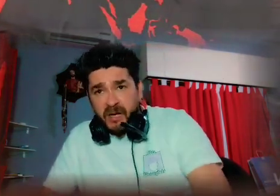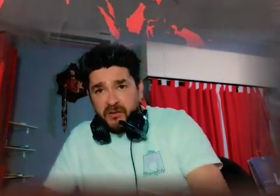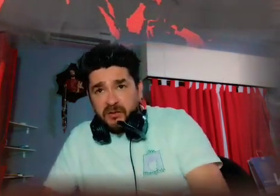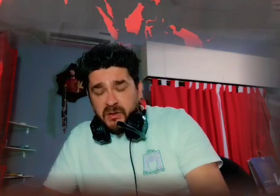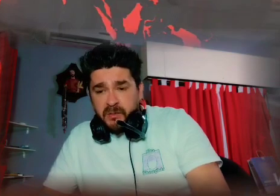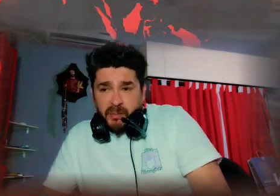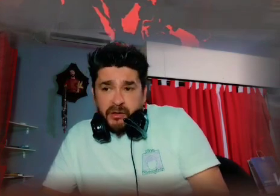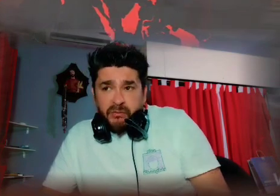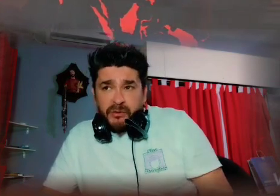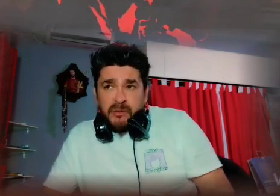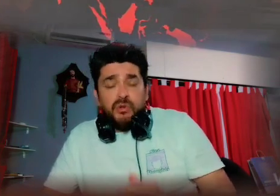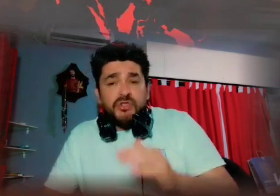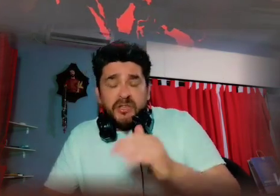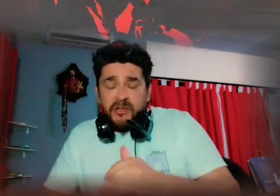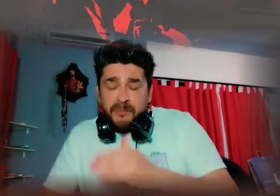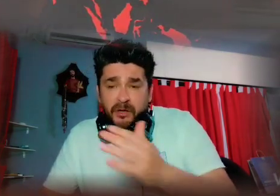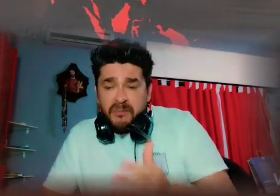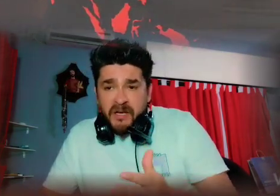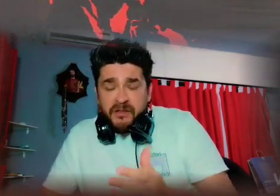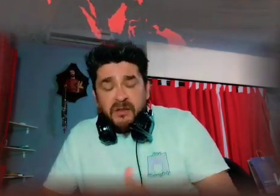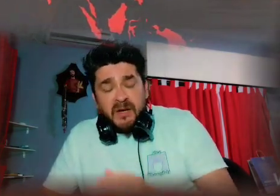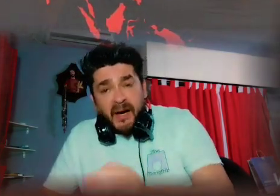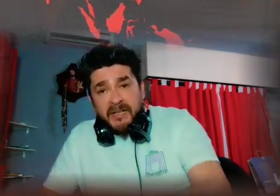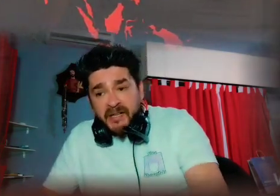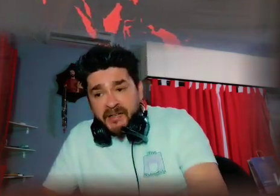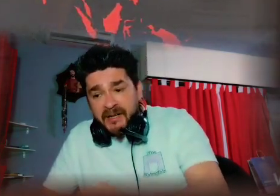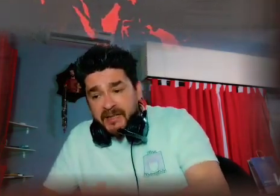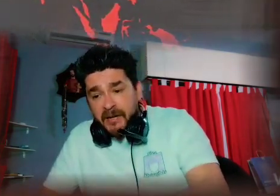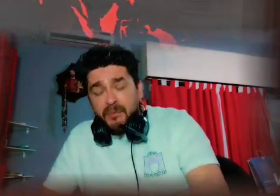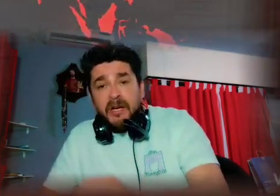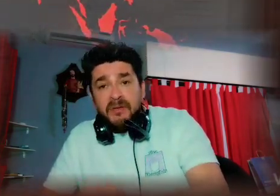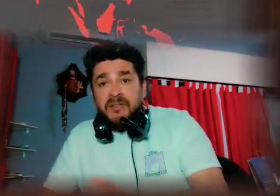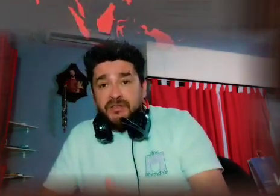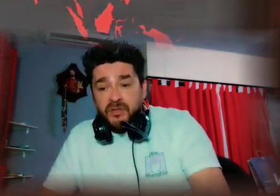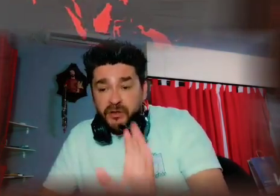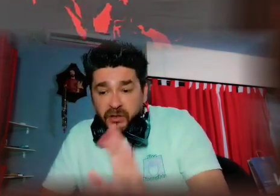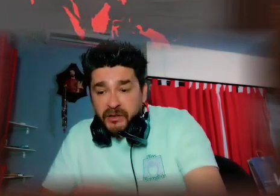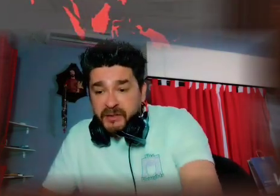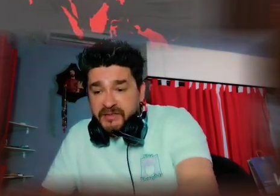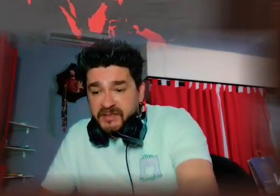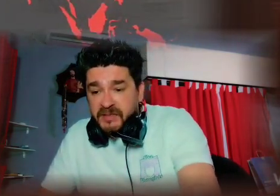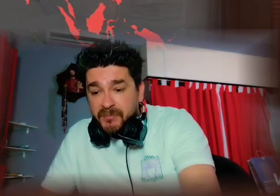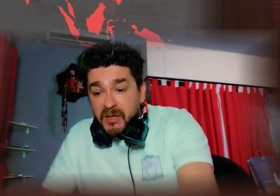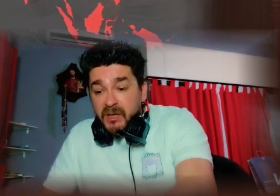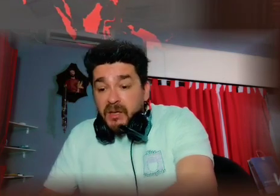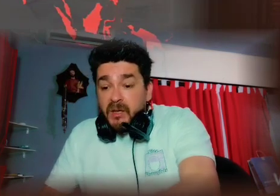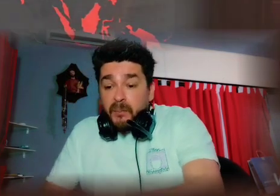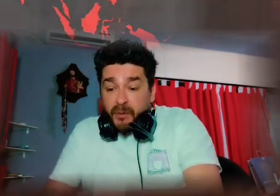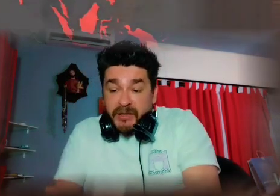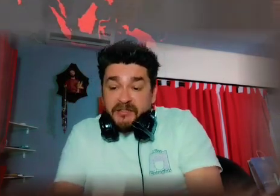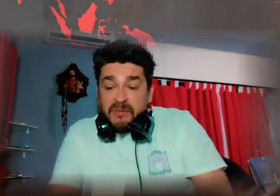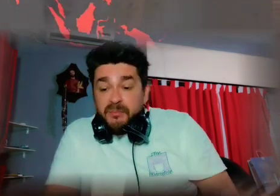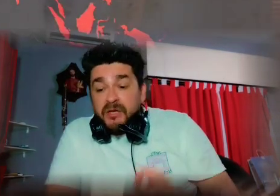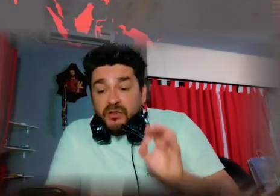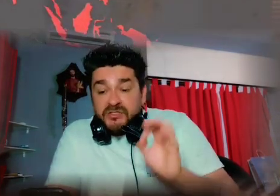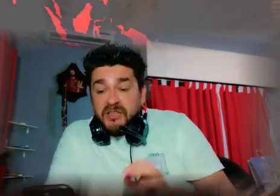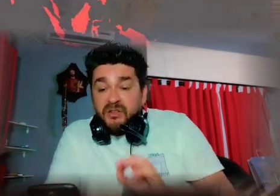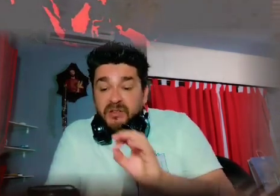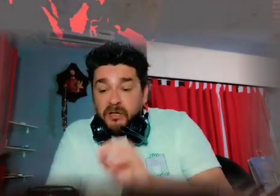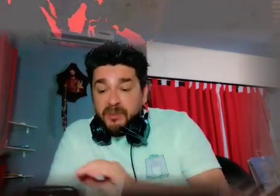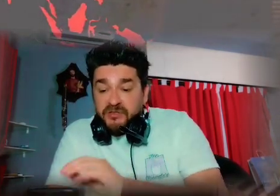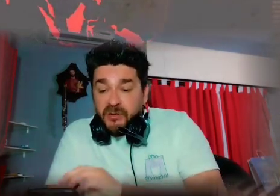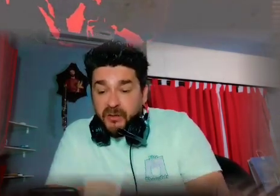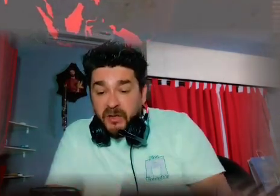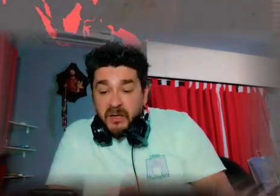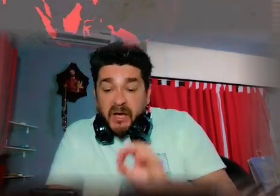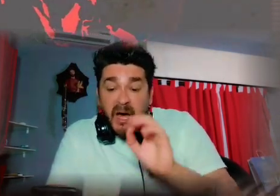es humano. Pero cuando hay muchos errores de por medio, hay que recalcar por el bien de todos, ¿no? Creo que es así. Por eso mismo el consejo